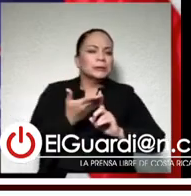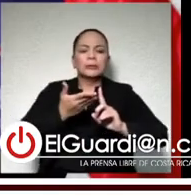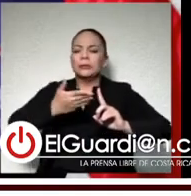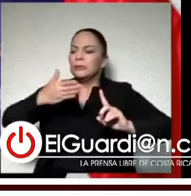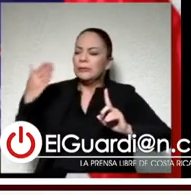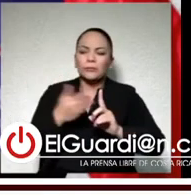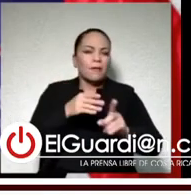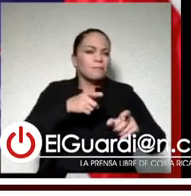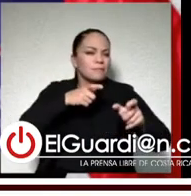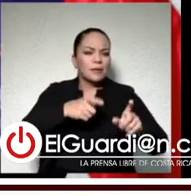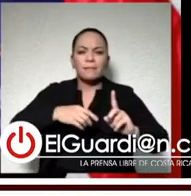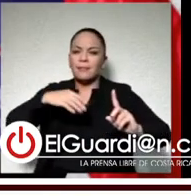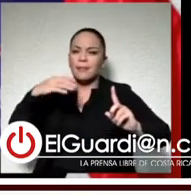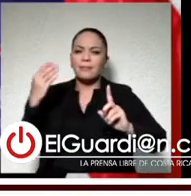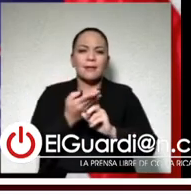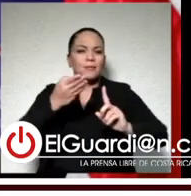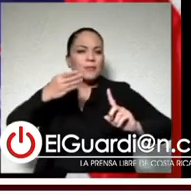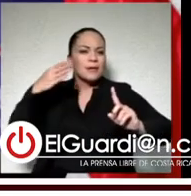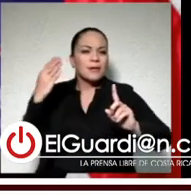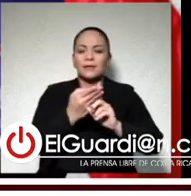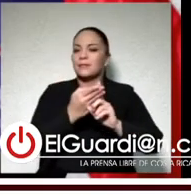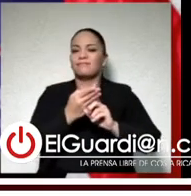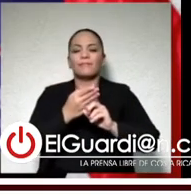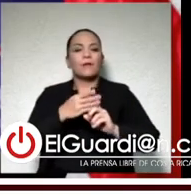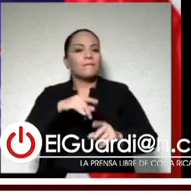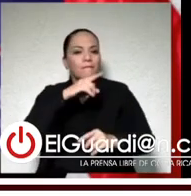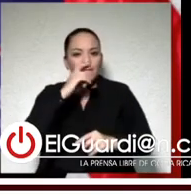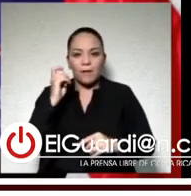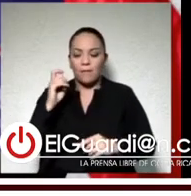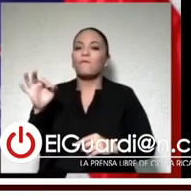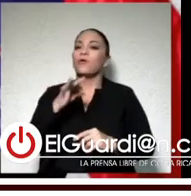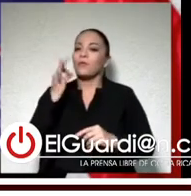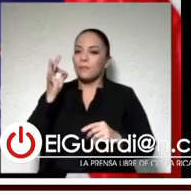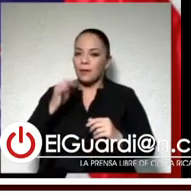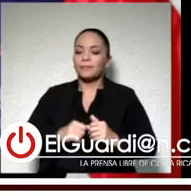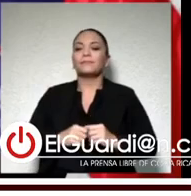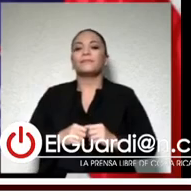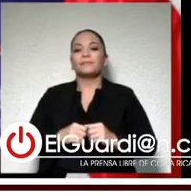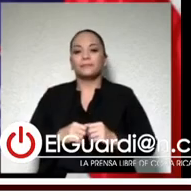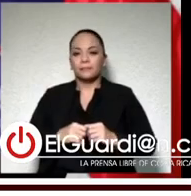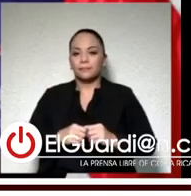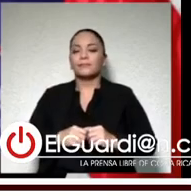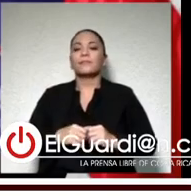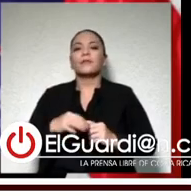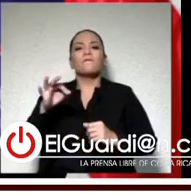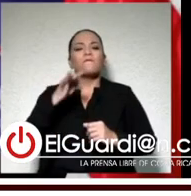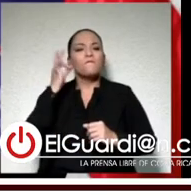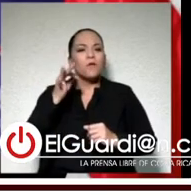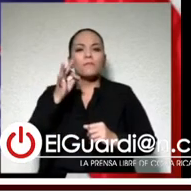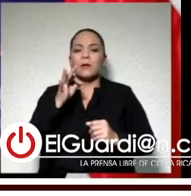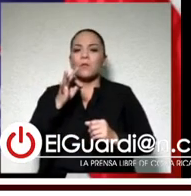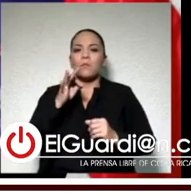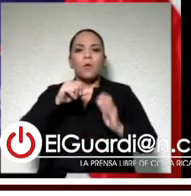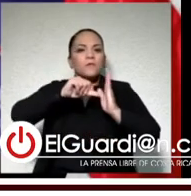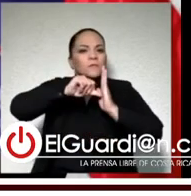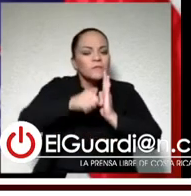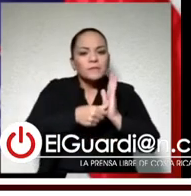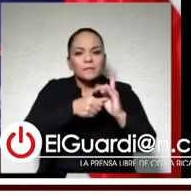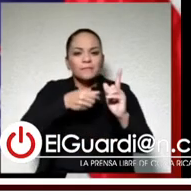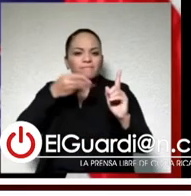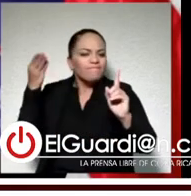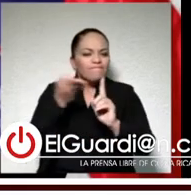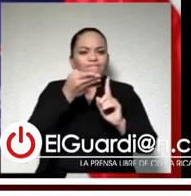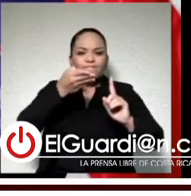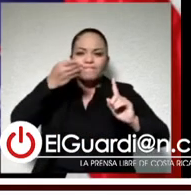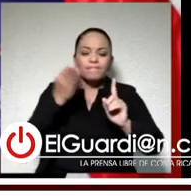inmisericordiamente en dimensiones que son verdaderamente ensañadas y sin